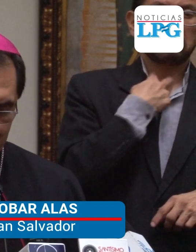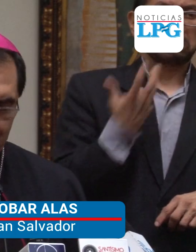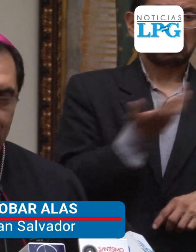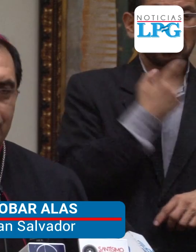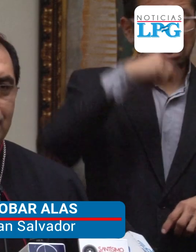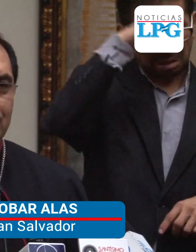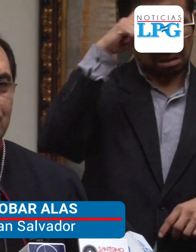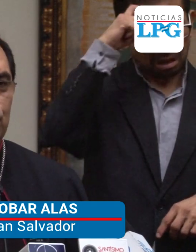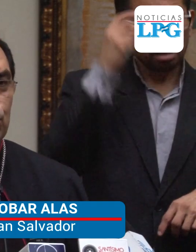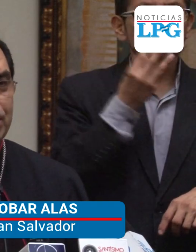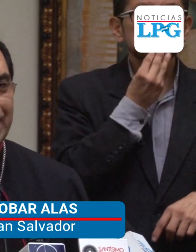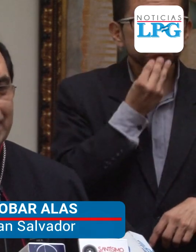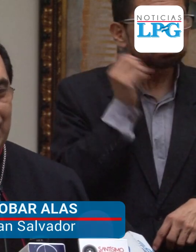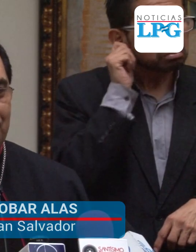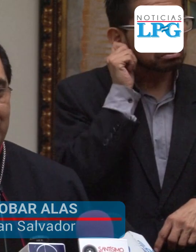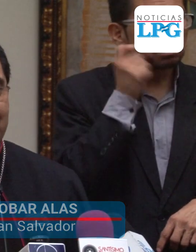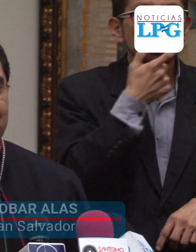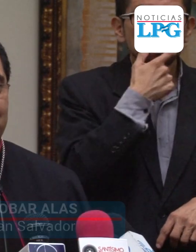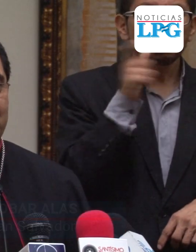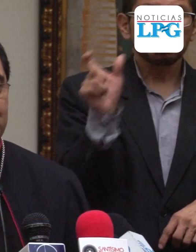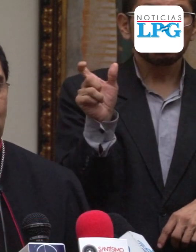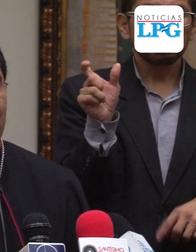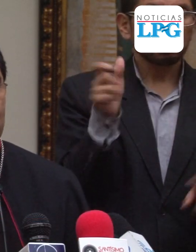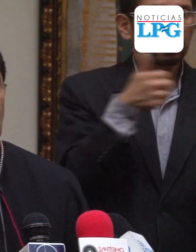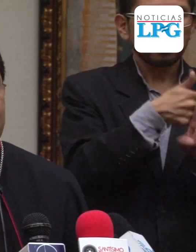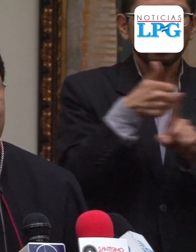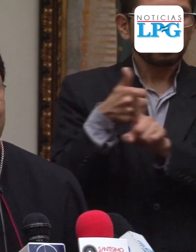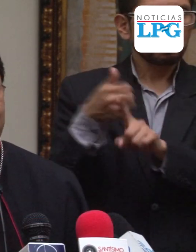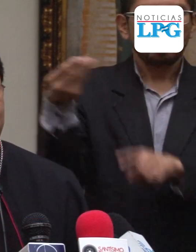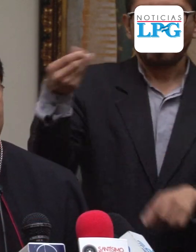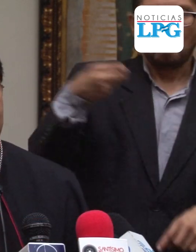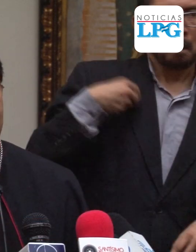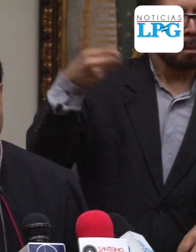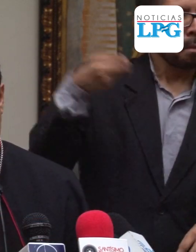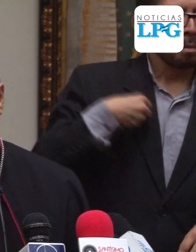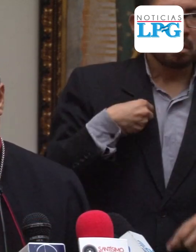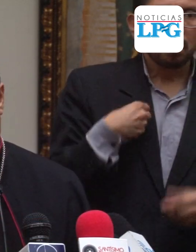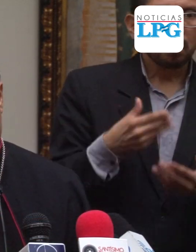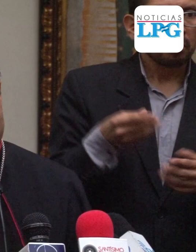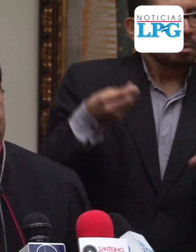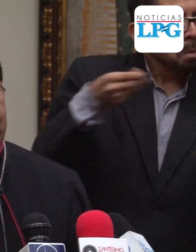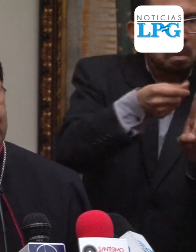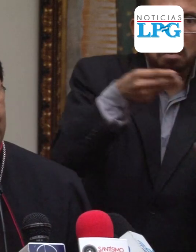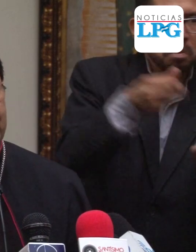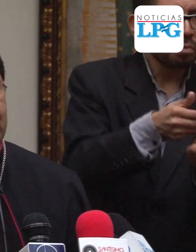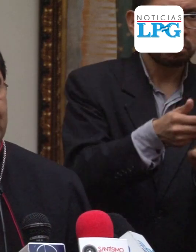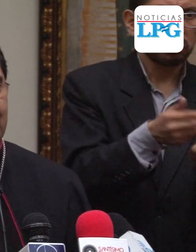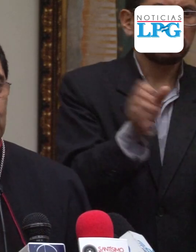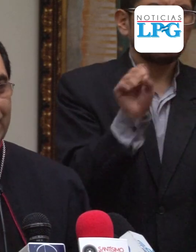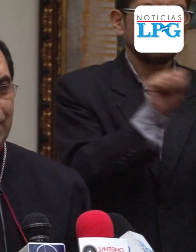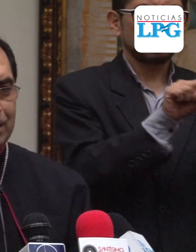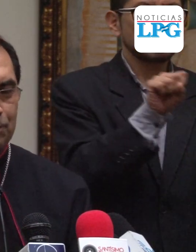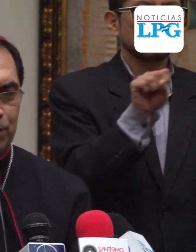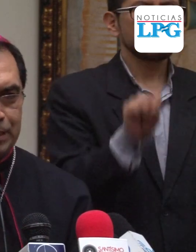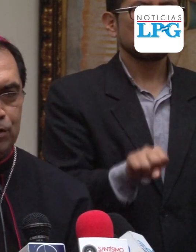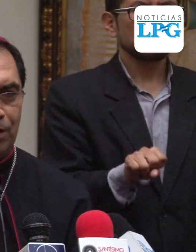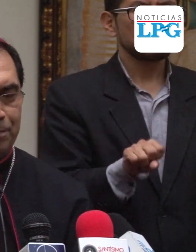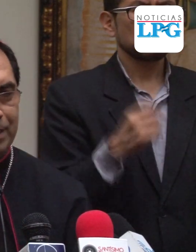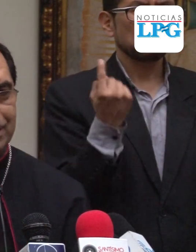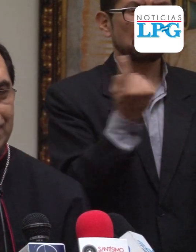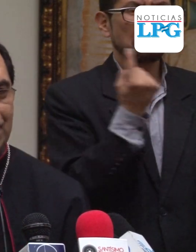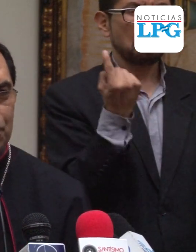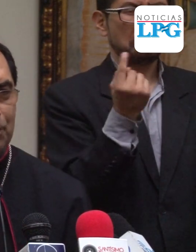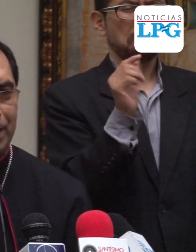trabajadores no reciben pensión alguna. Está hecho el sistema de tal manera que un